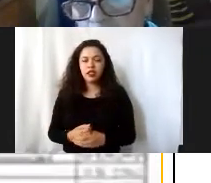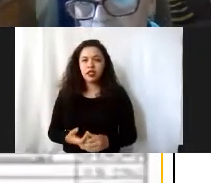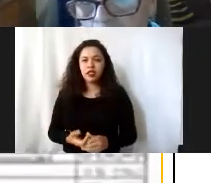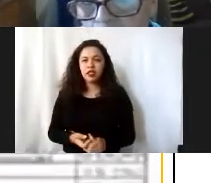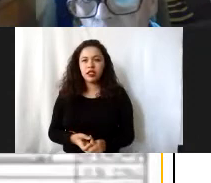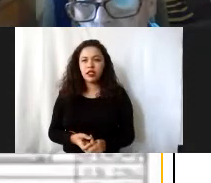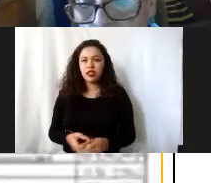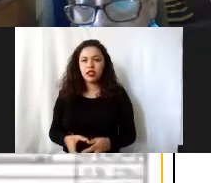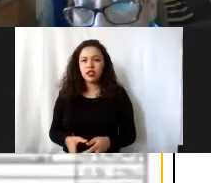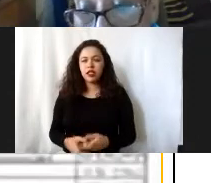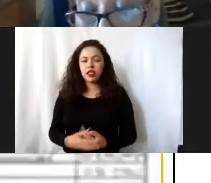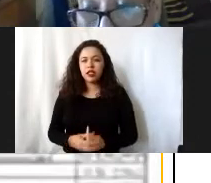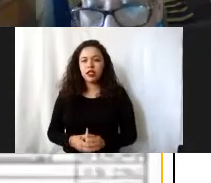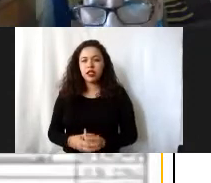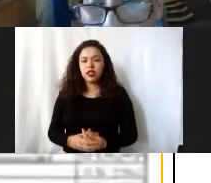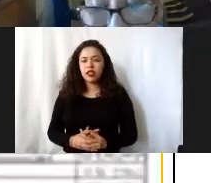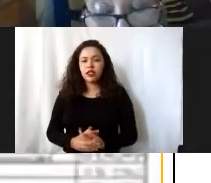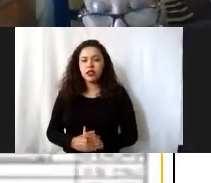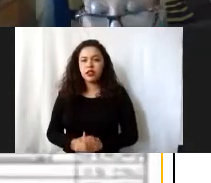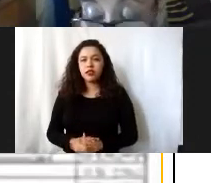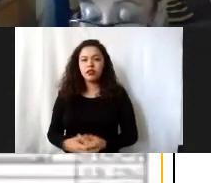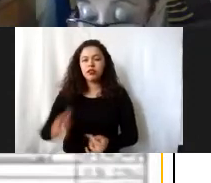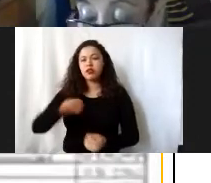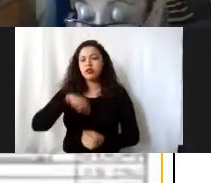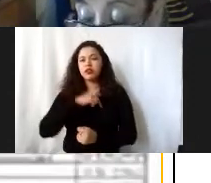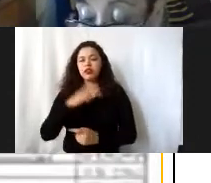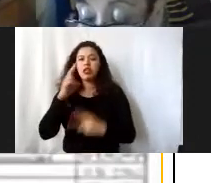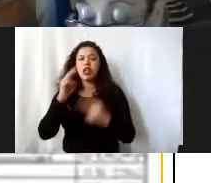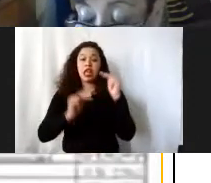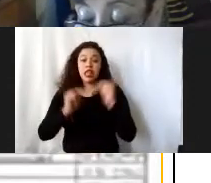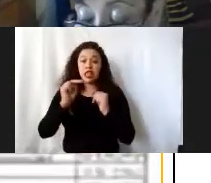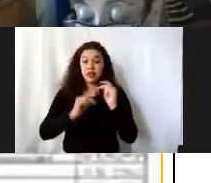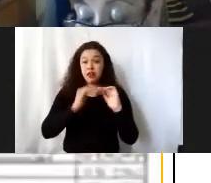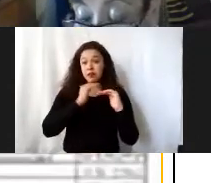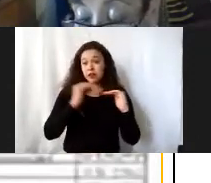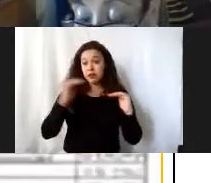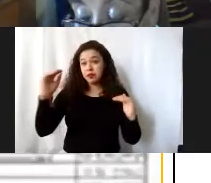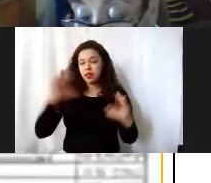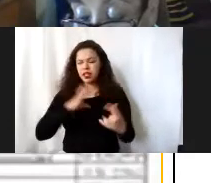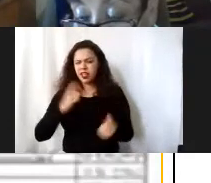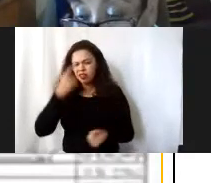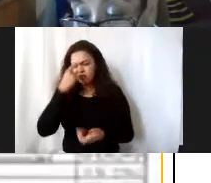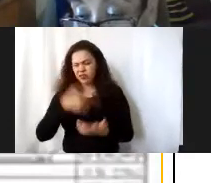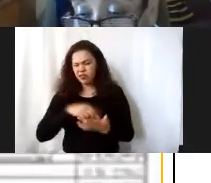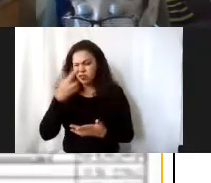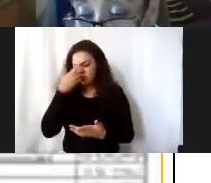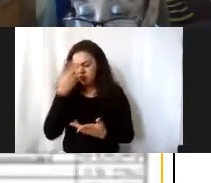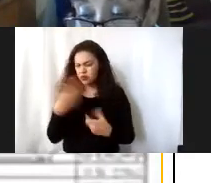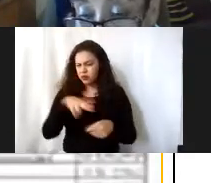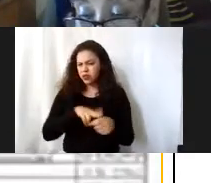Si introducimos aquí algunas escalas, no recuerdo ahorita en qué hospital,